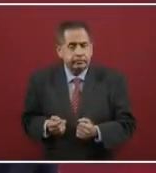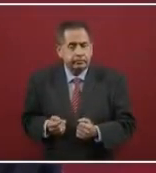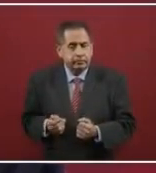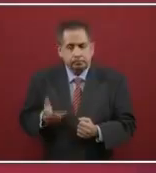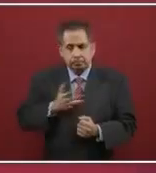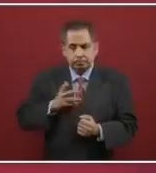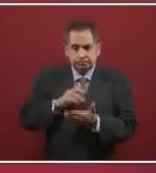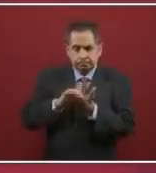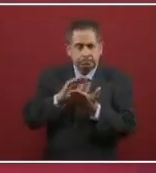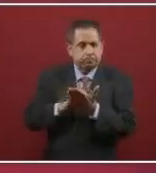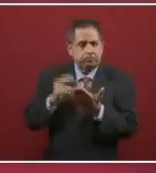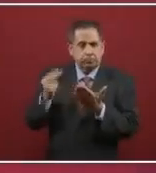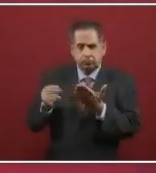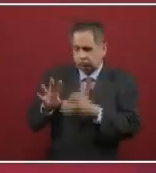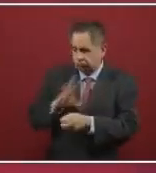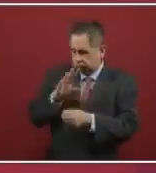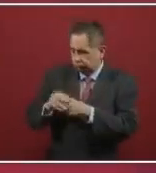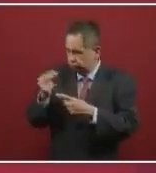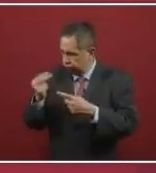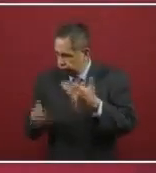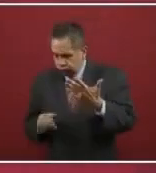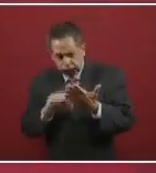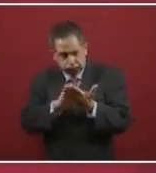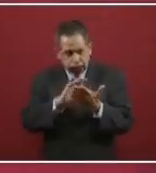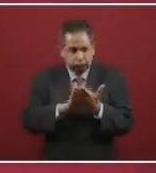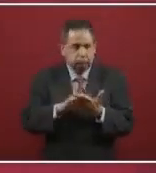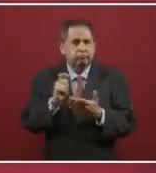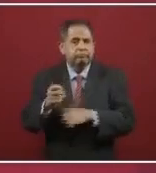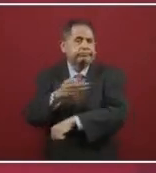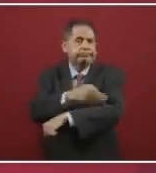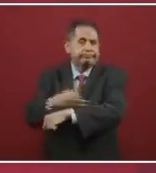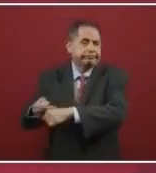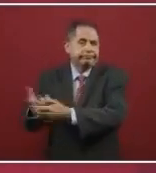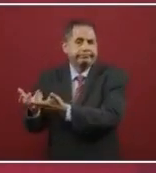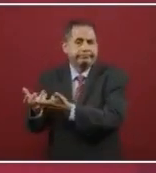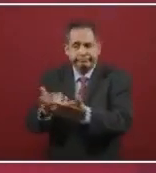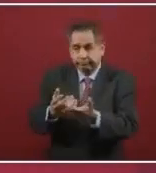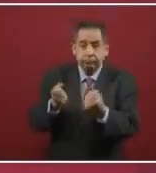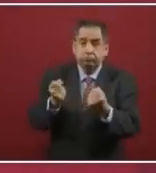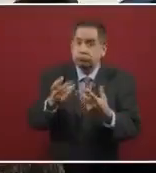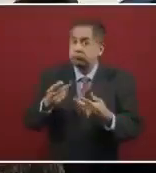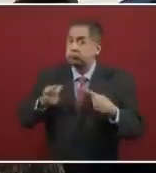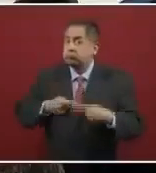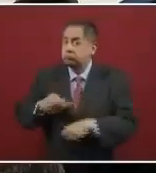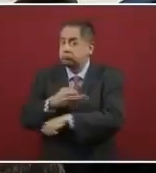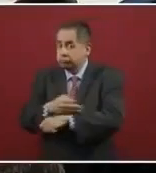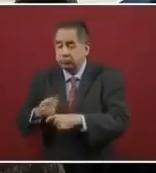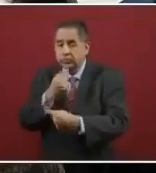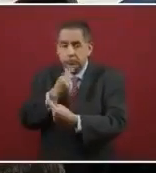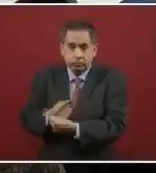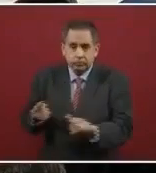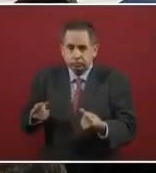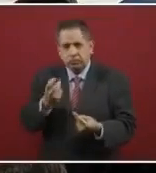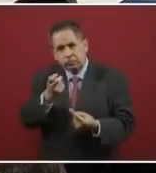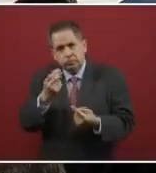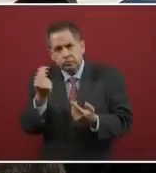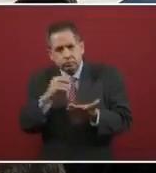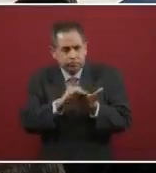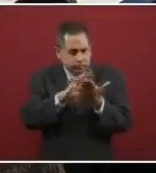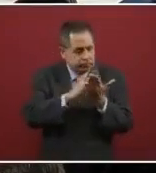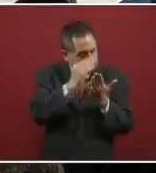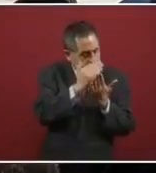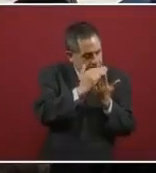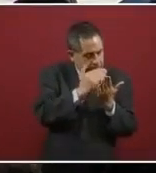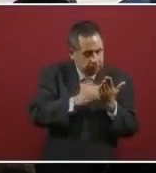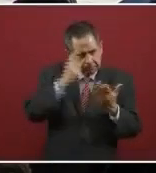tener sus datos generales, sobre todo en el caso de familias, porque vienen familias, vienen niños.